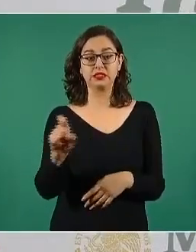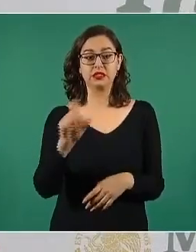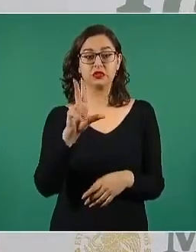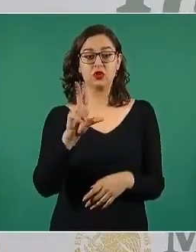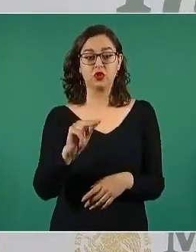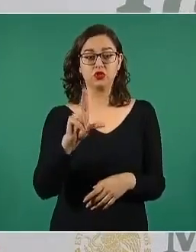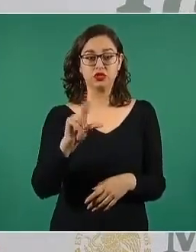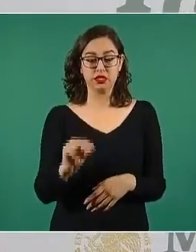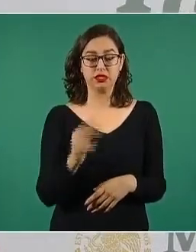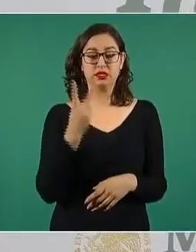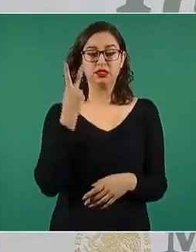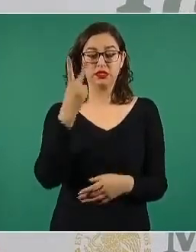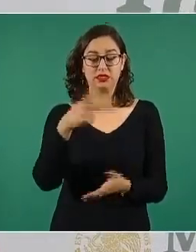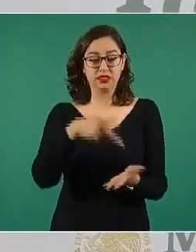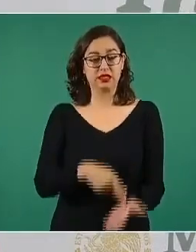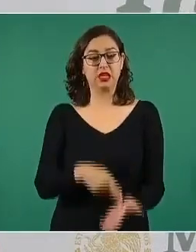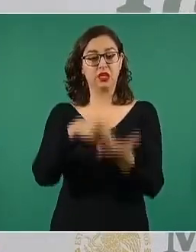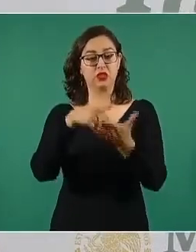182 toneladas,